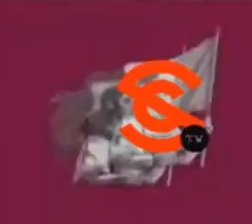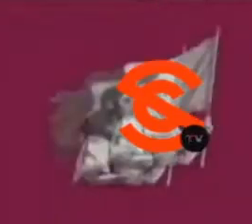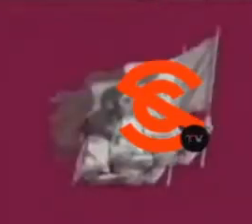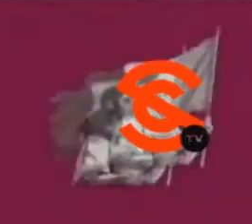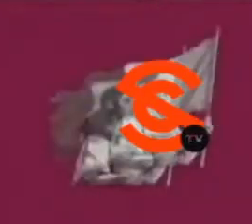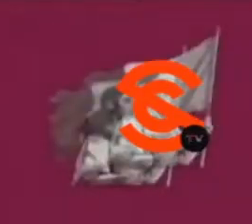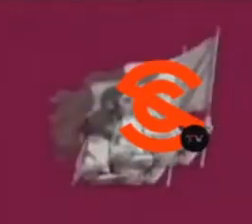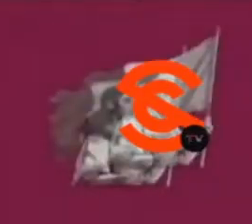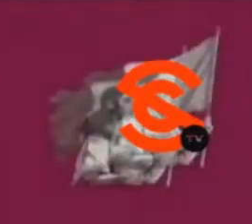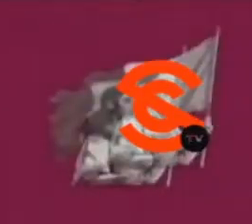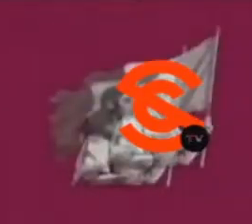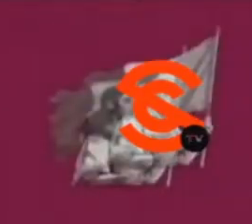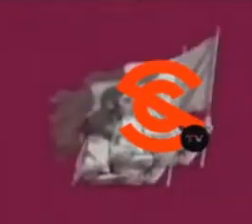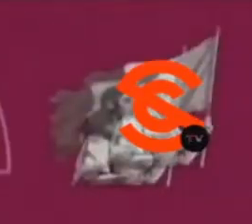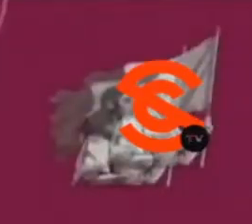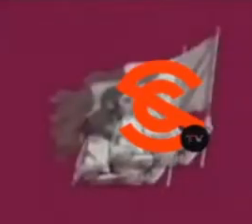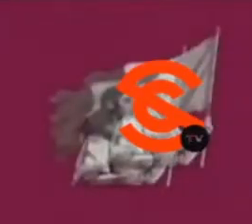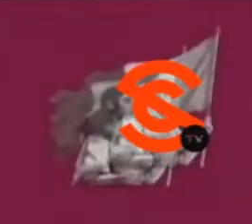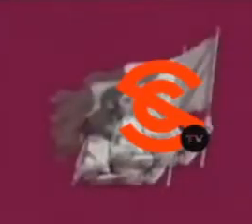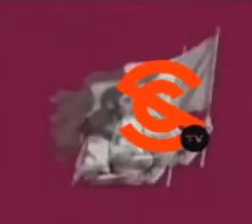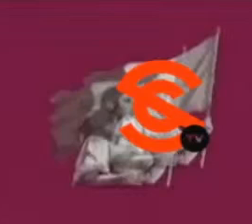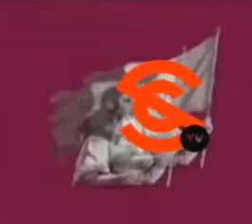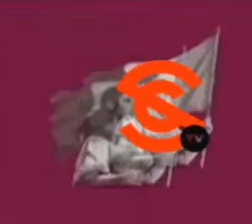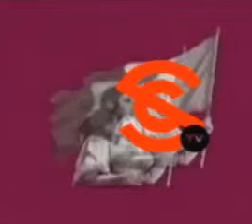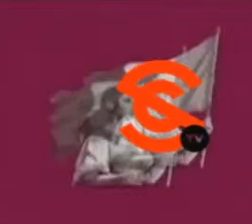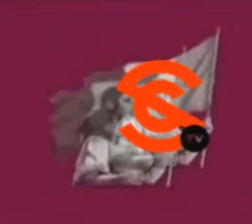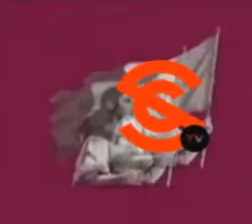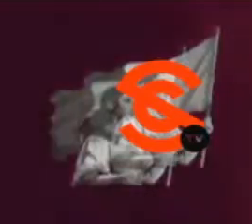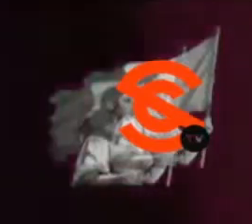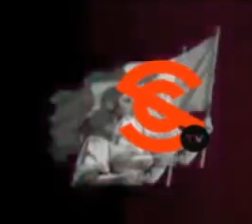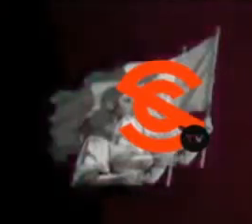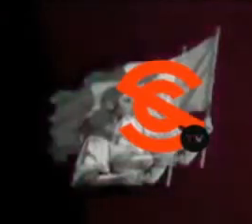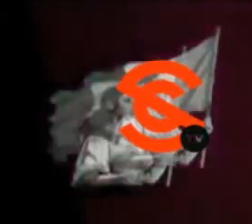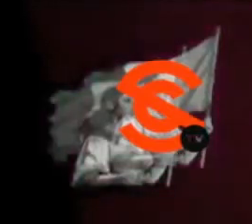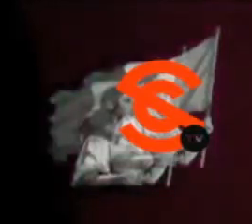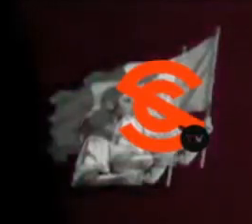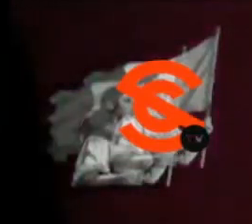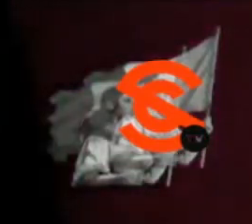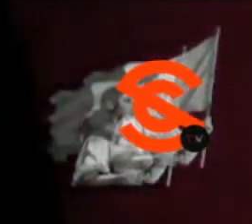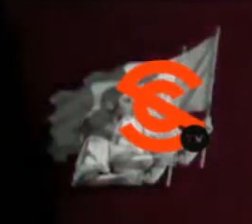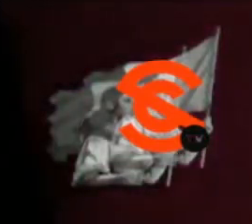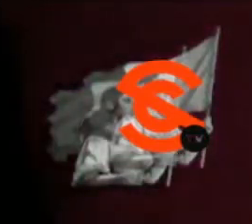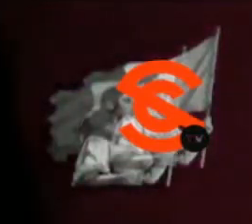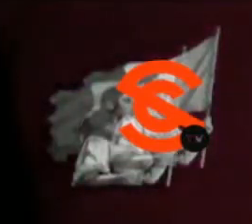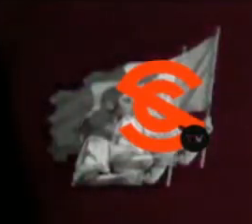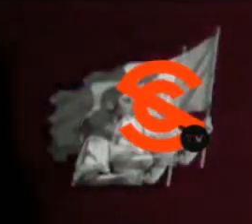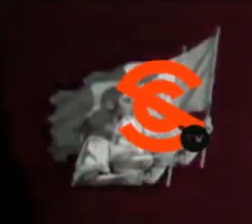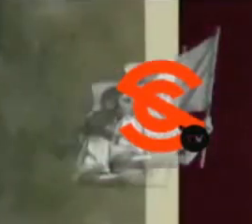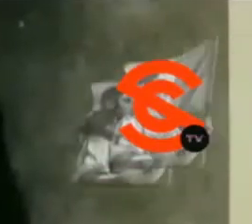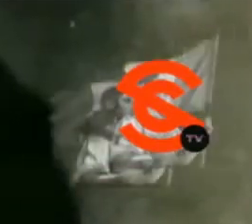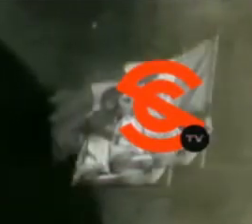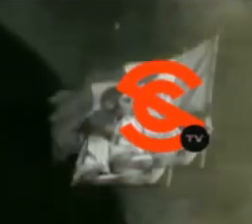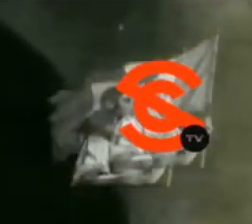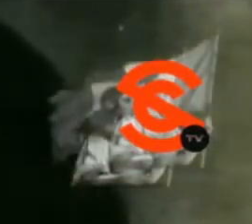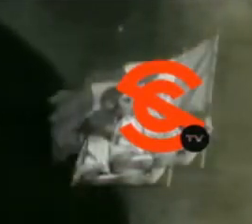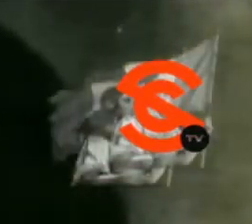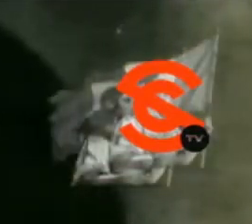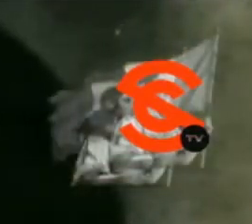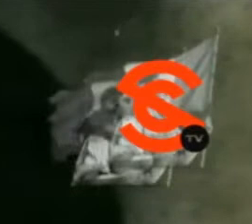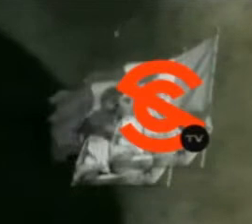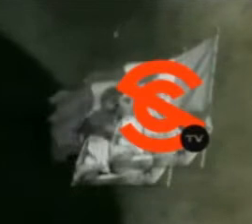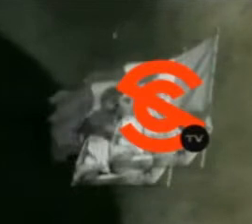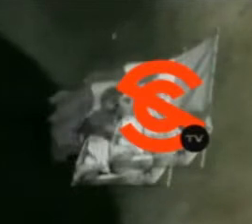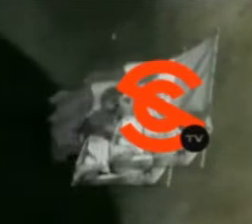En 1936, se eligió en Chilpancingo, Guerrero, a Aurora Mesa, la primera mujer en presidir un